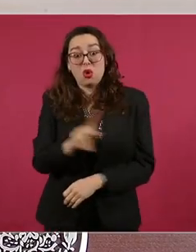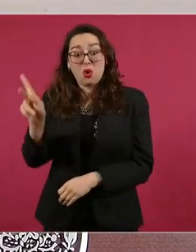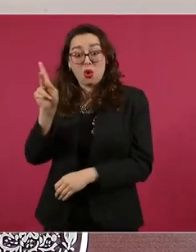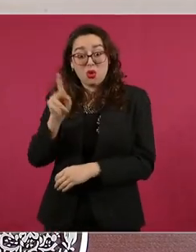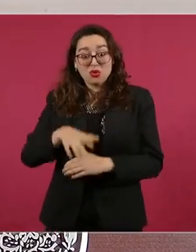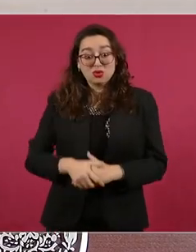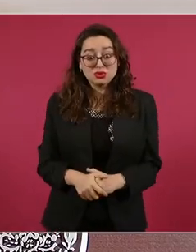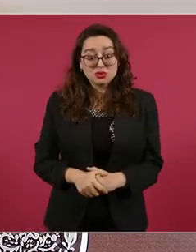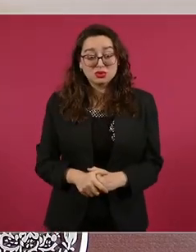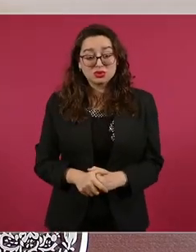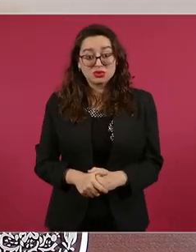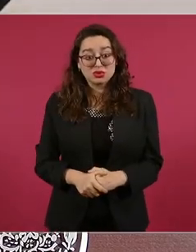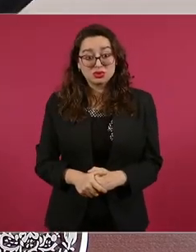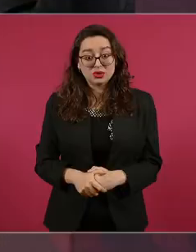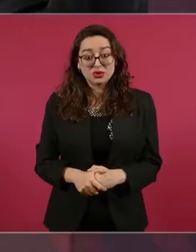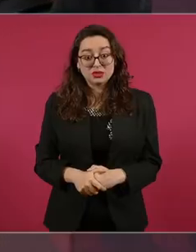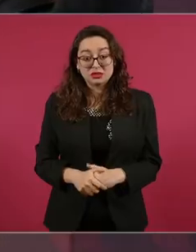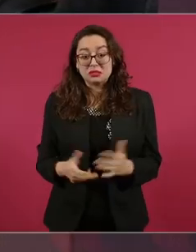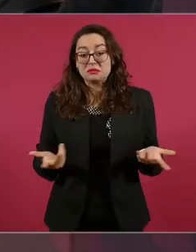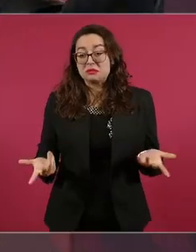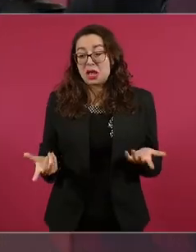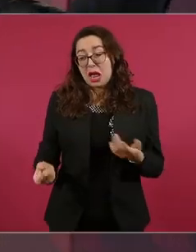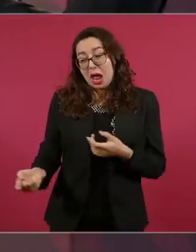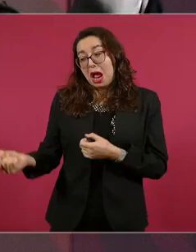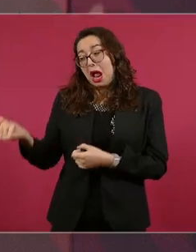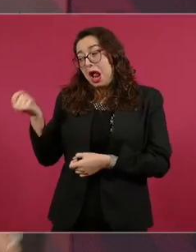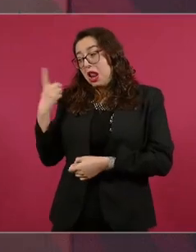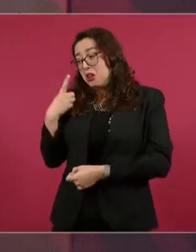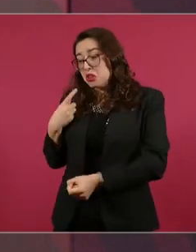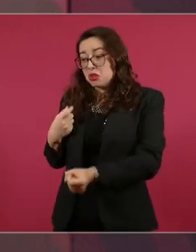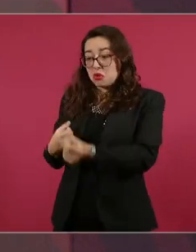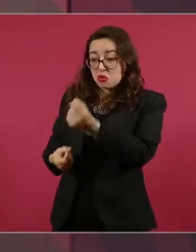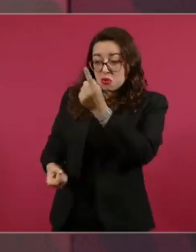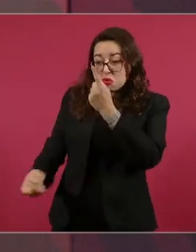cuentan con los dedos de la mano.